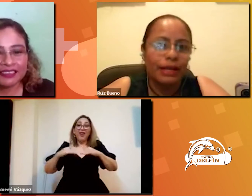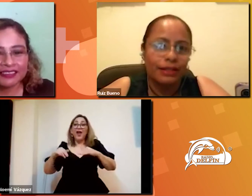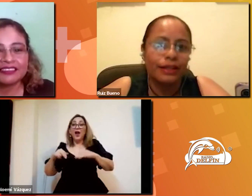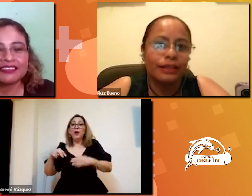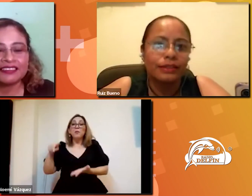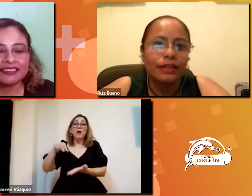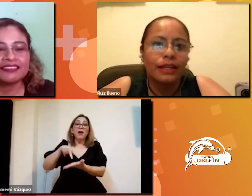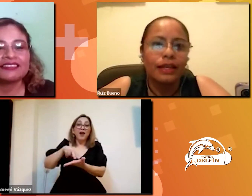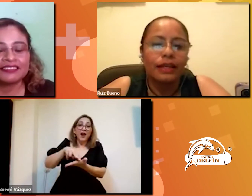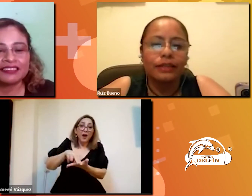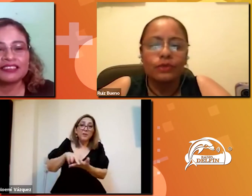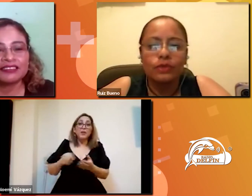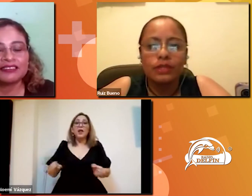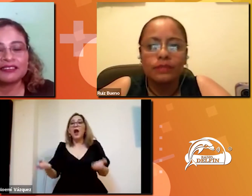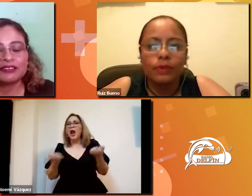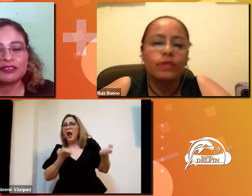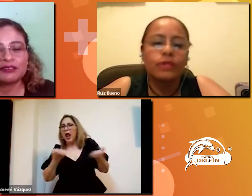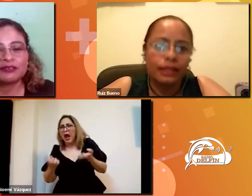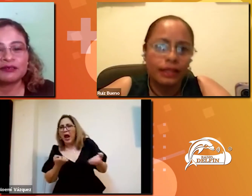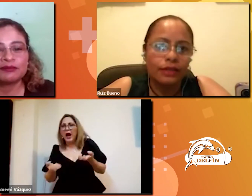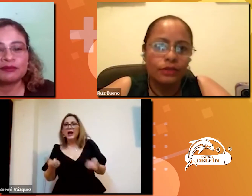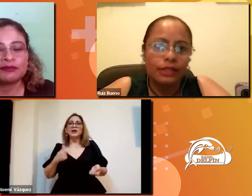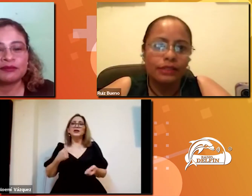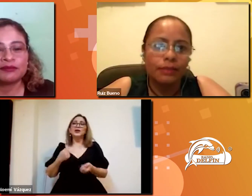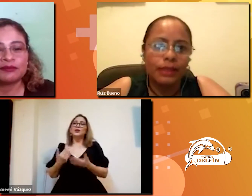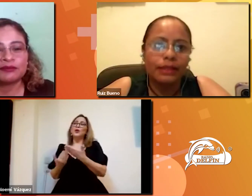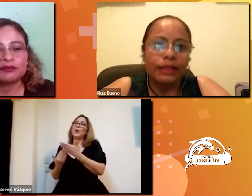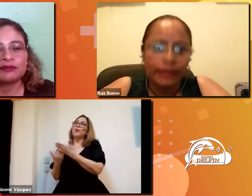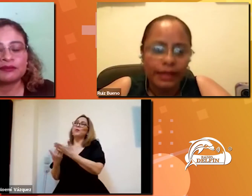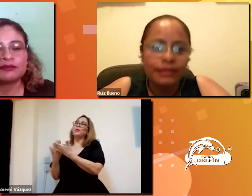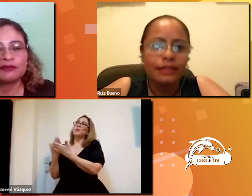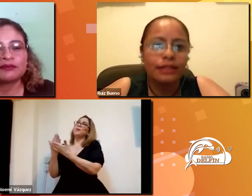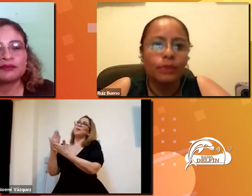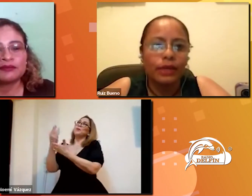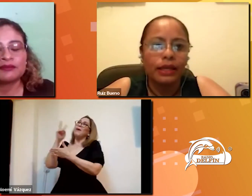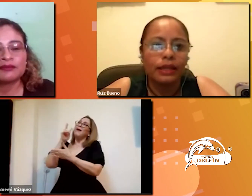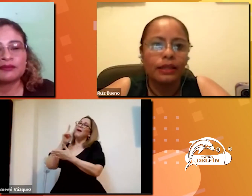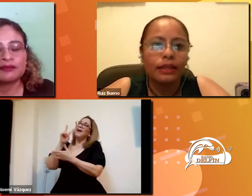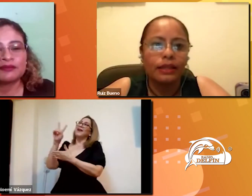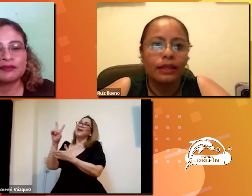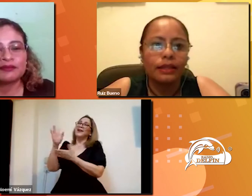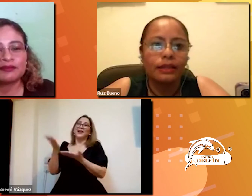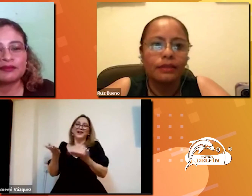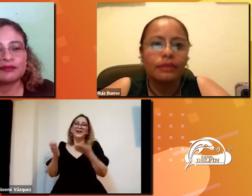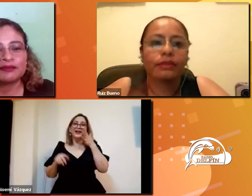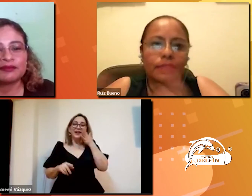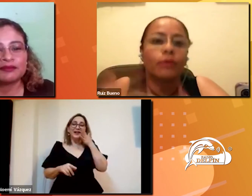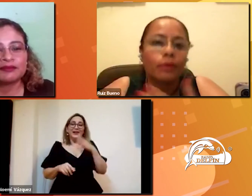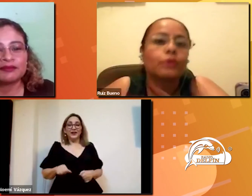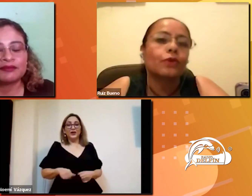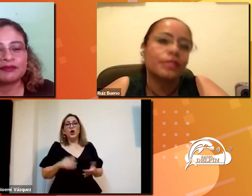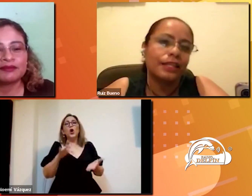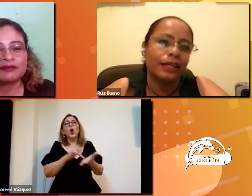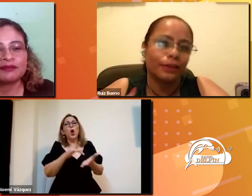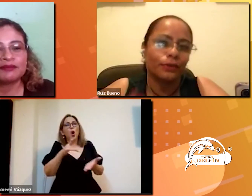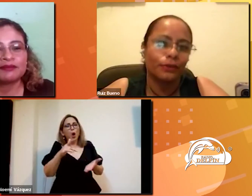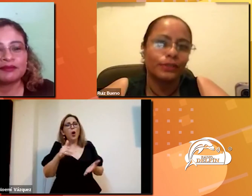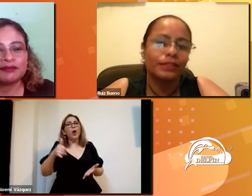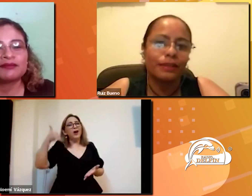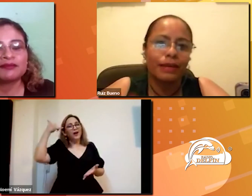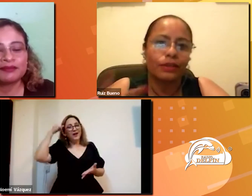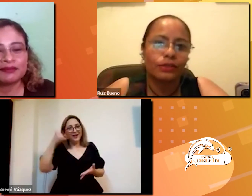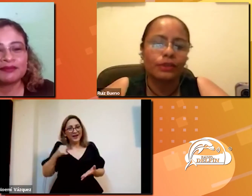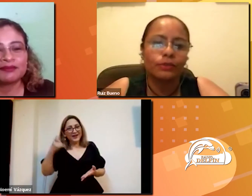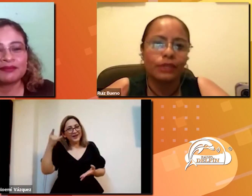ver amaneceres. Entonces podemos entendernos en esta parte, y gracias, Jenny, porque vamos coincidiendo, ¿no?